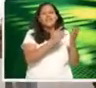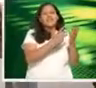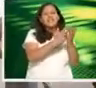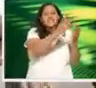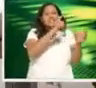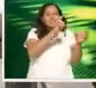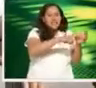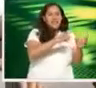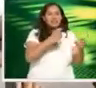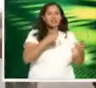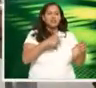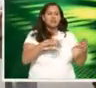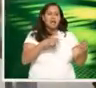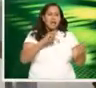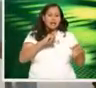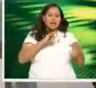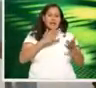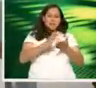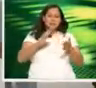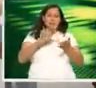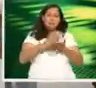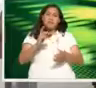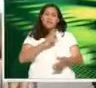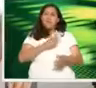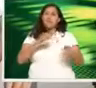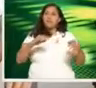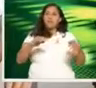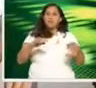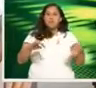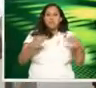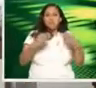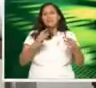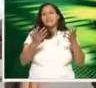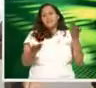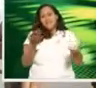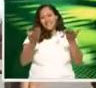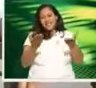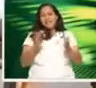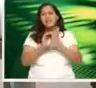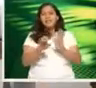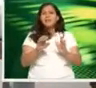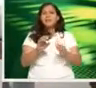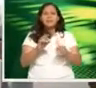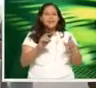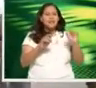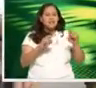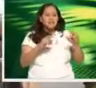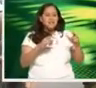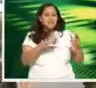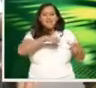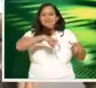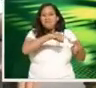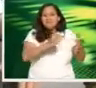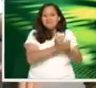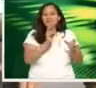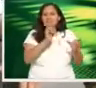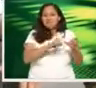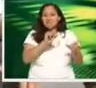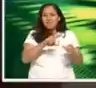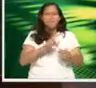A distinguirte y apartarte y aislarte, cuando en realidad compartes más de lo que crees. Podrían